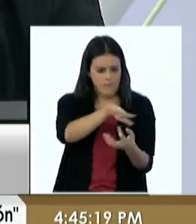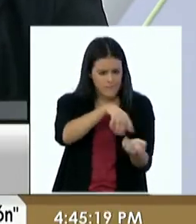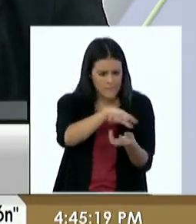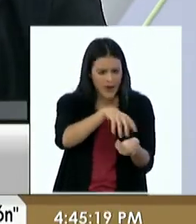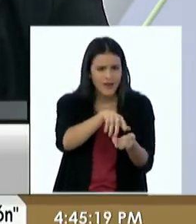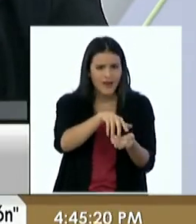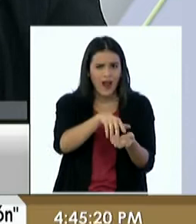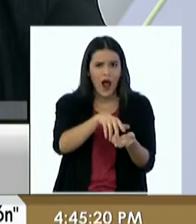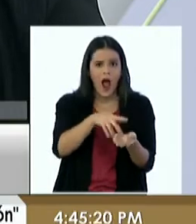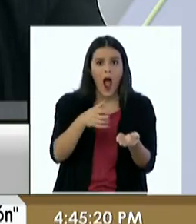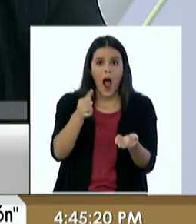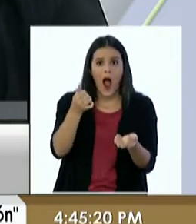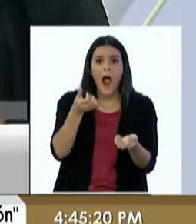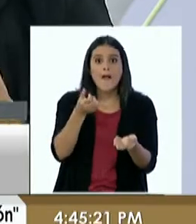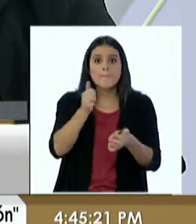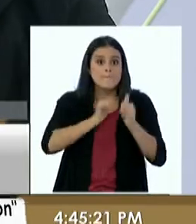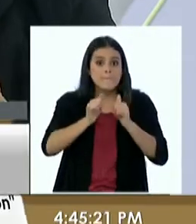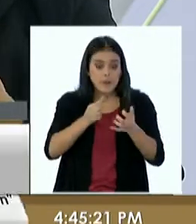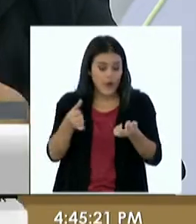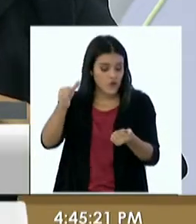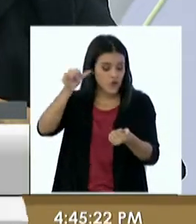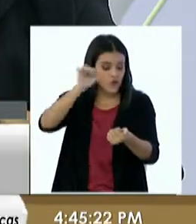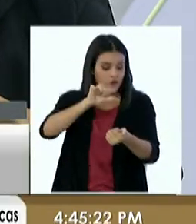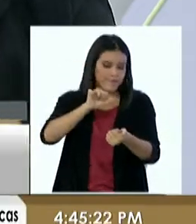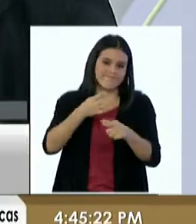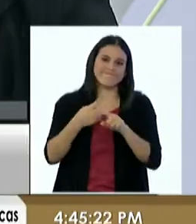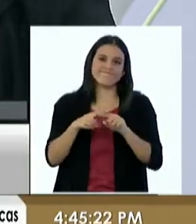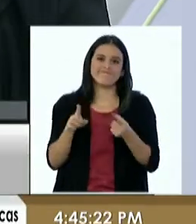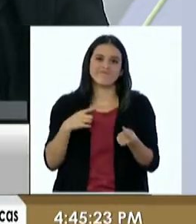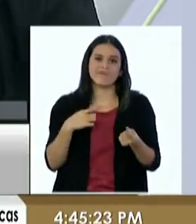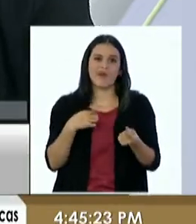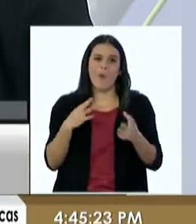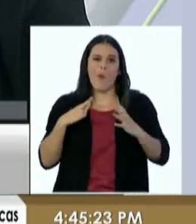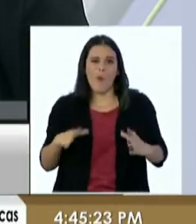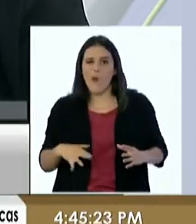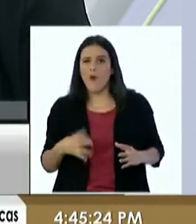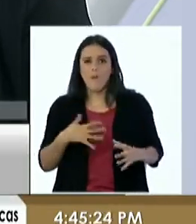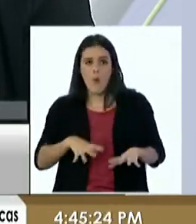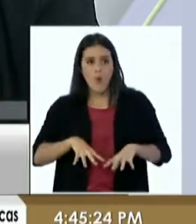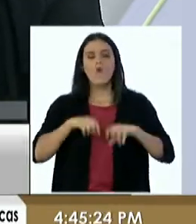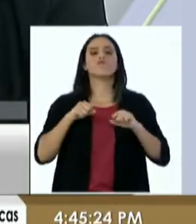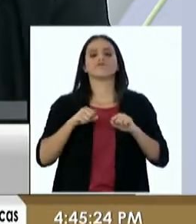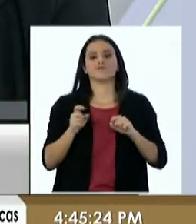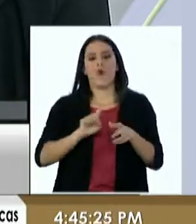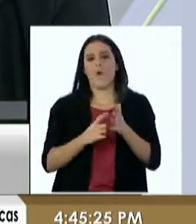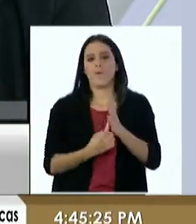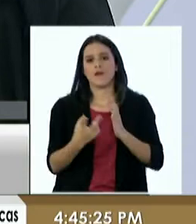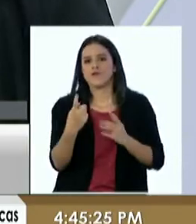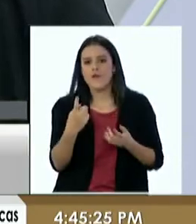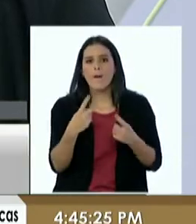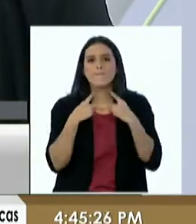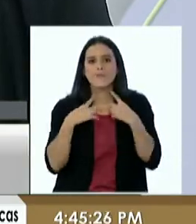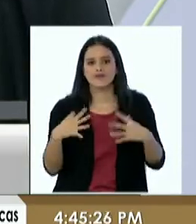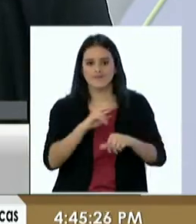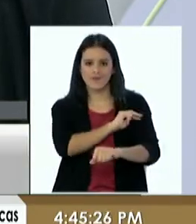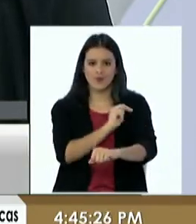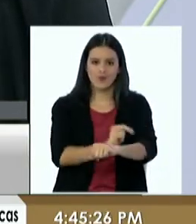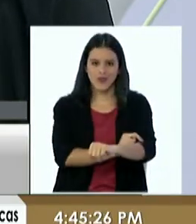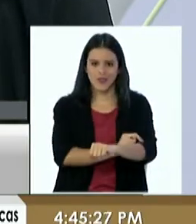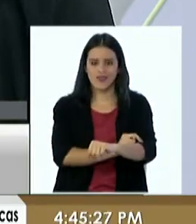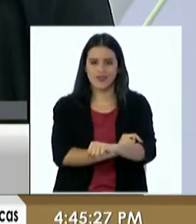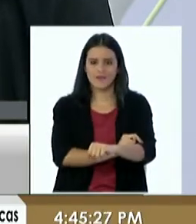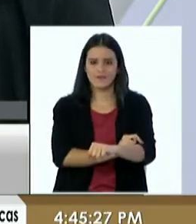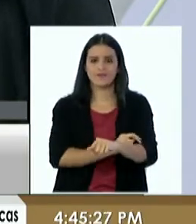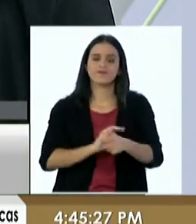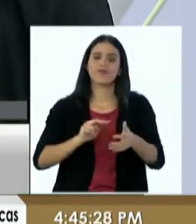caso el mango es rico en antioxidantes que le va a mantener un sistema inmunológico en óptimas condiciones y cuando él se